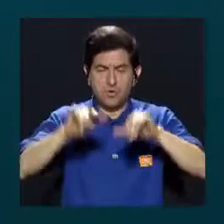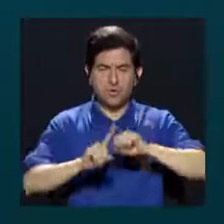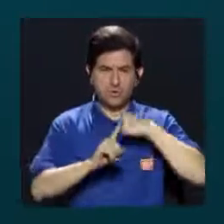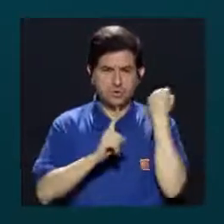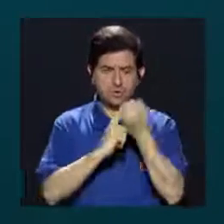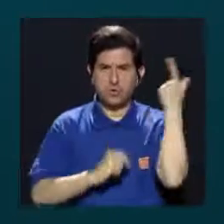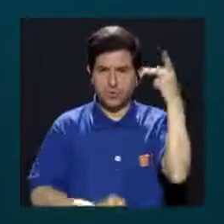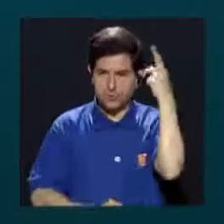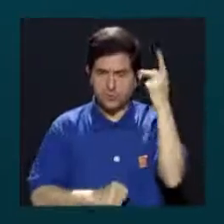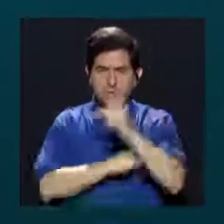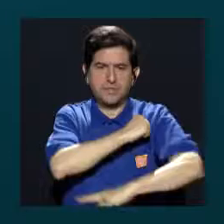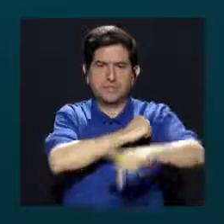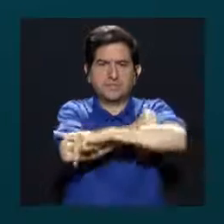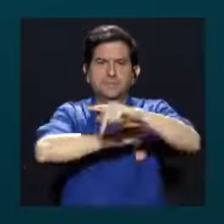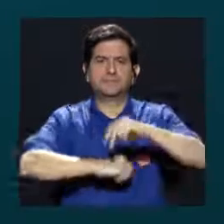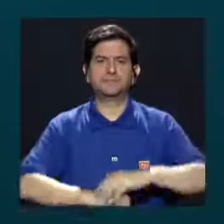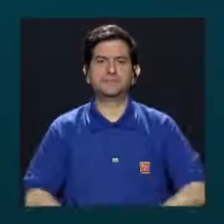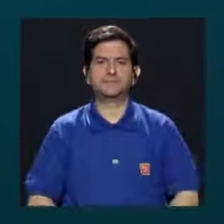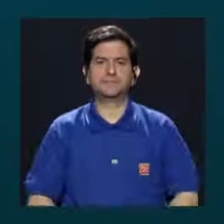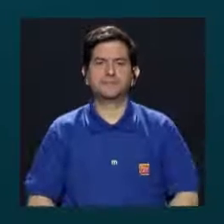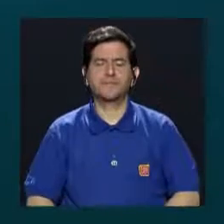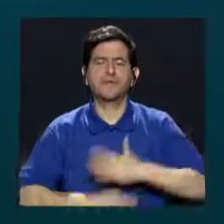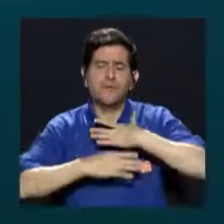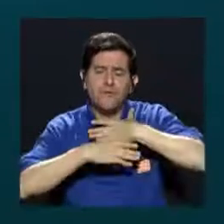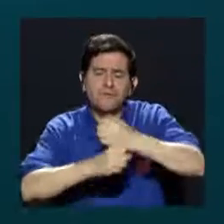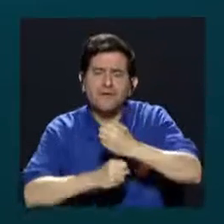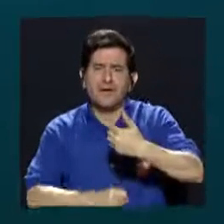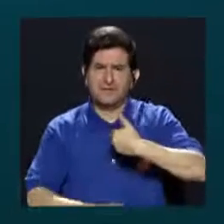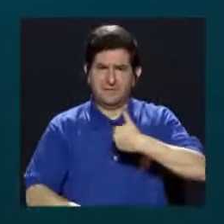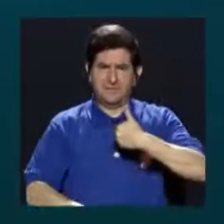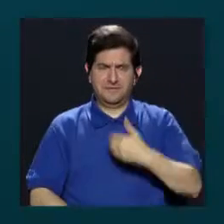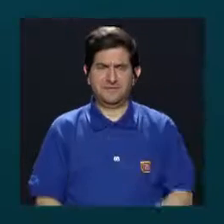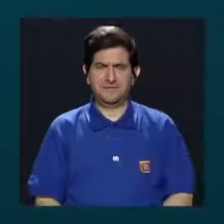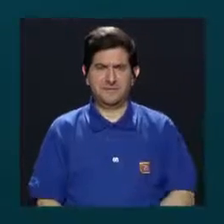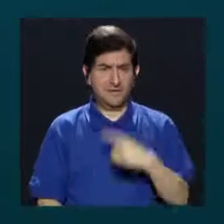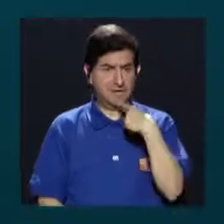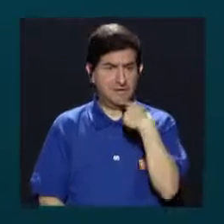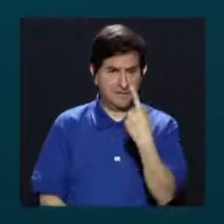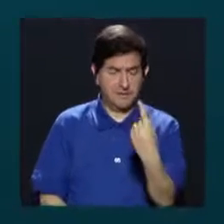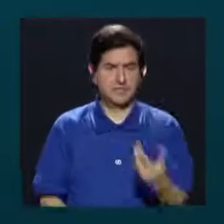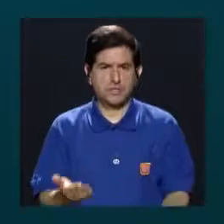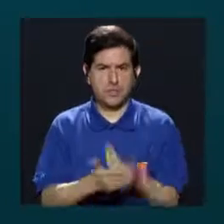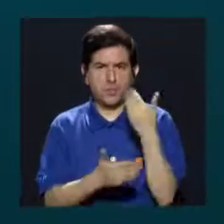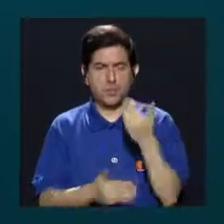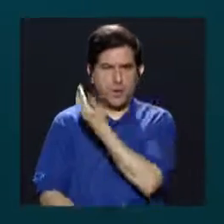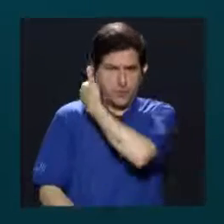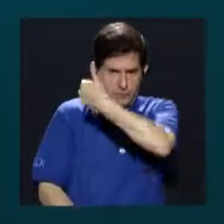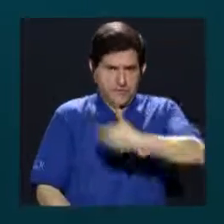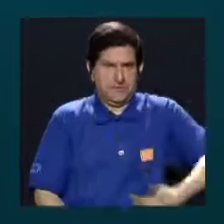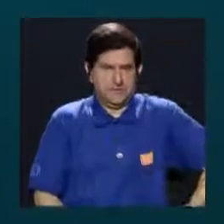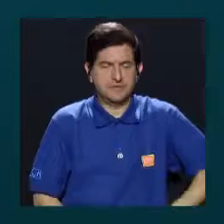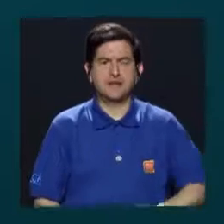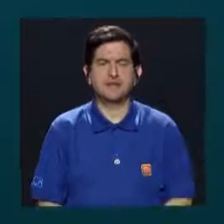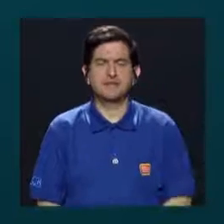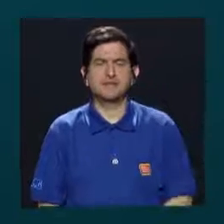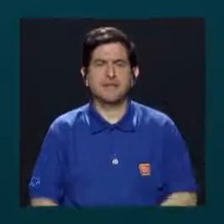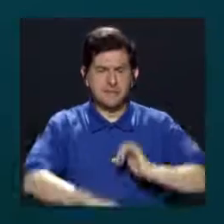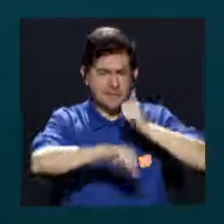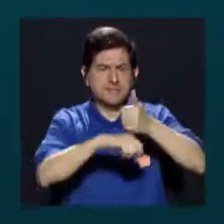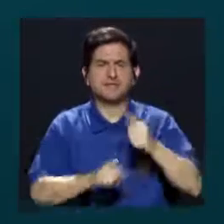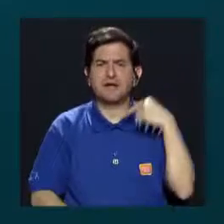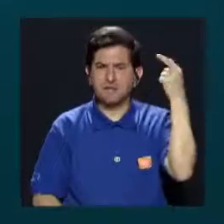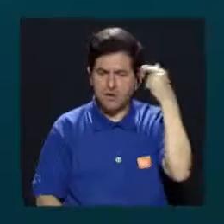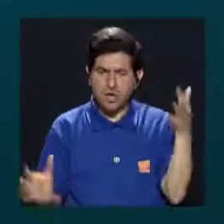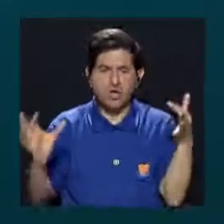estabilidad social y política de la nación confiamos en que el anuncio del nuevo presidente de